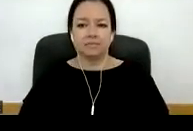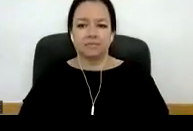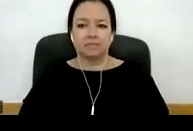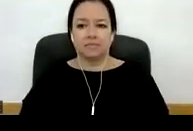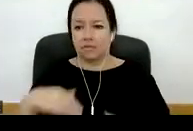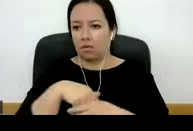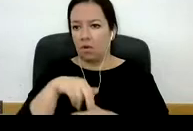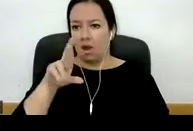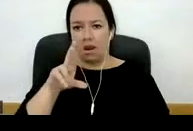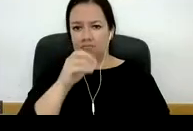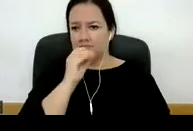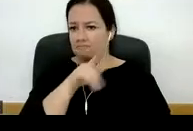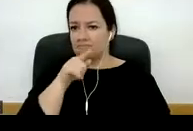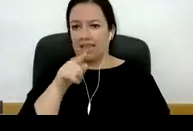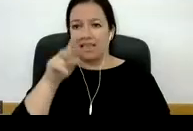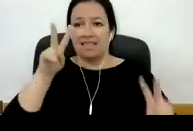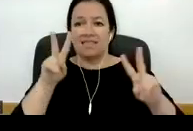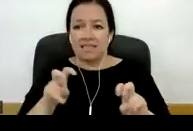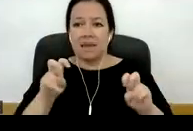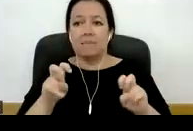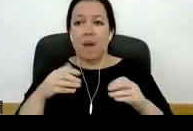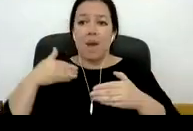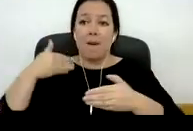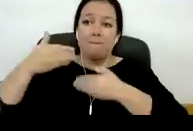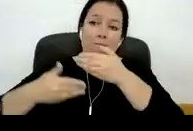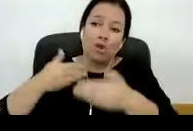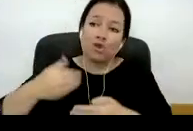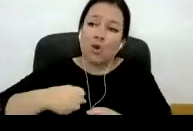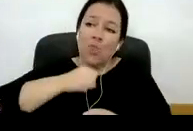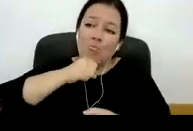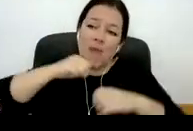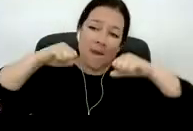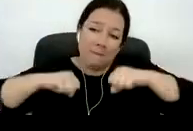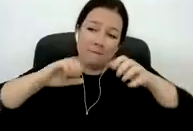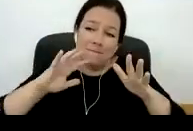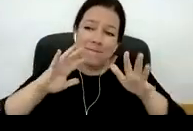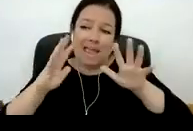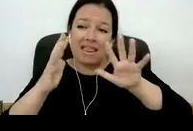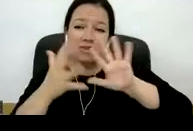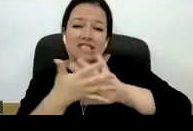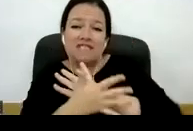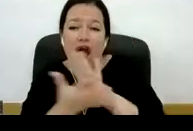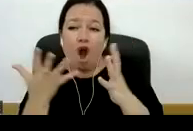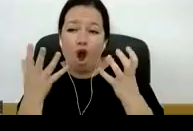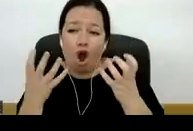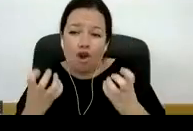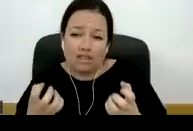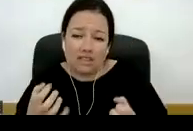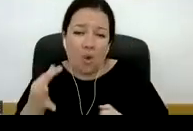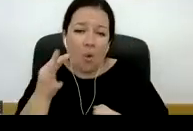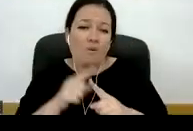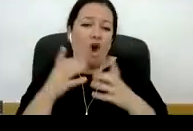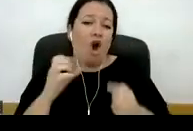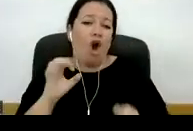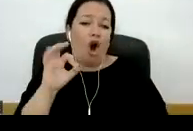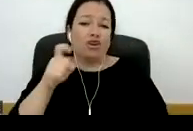hemos visto que el proceso de envejecimiento es por definición un proceso oxidativo. Nuestro cuerpo se va oxidando con el paso de los tiempos y